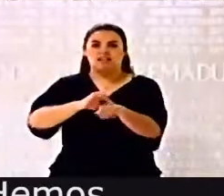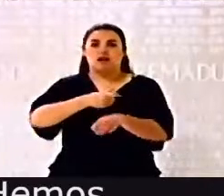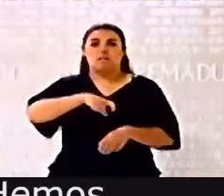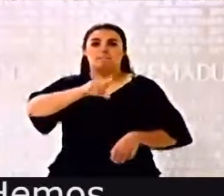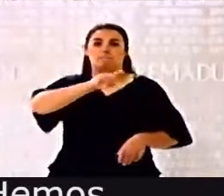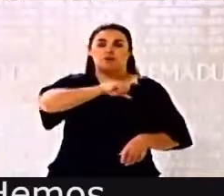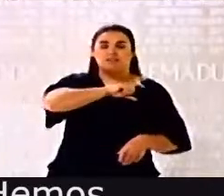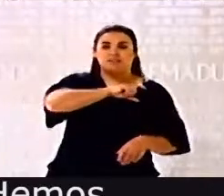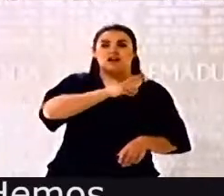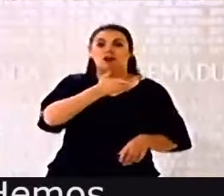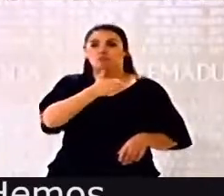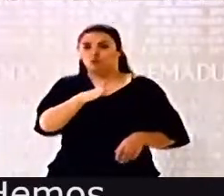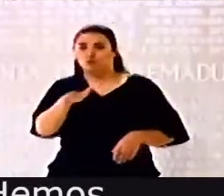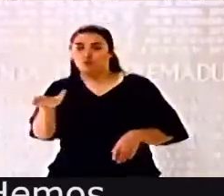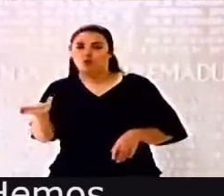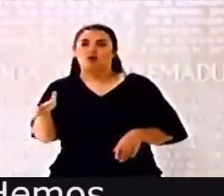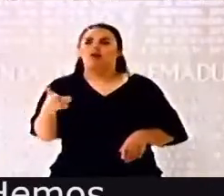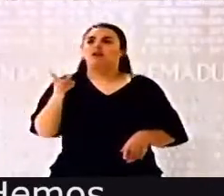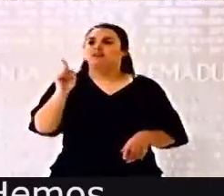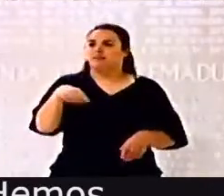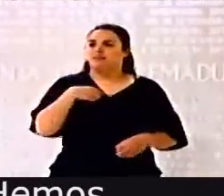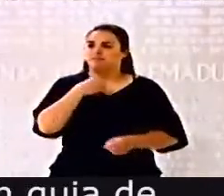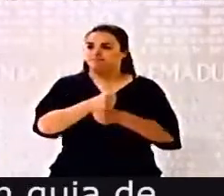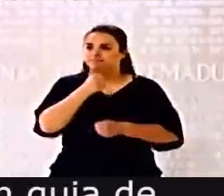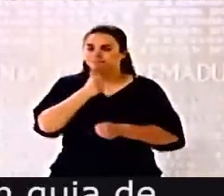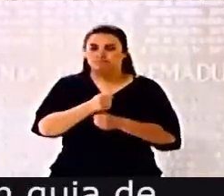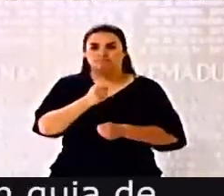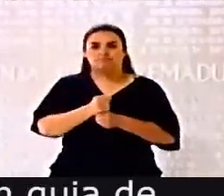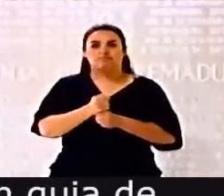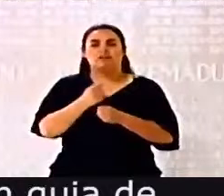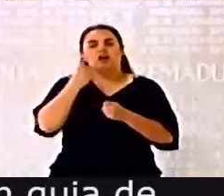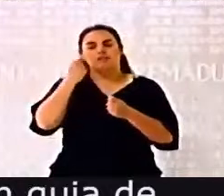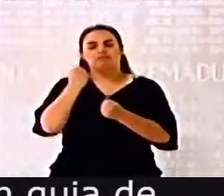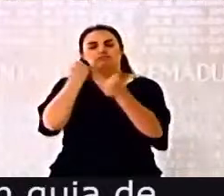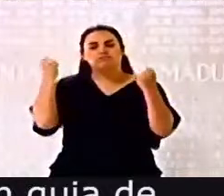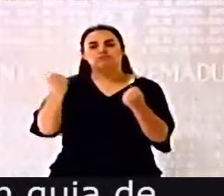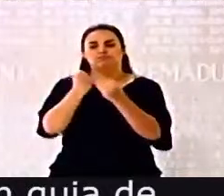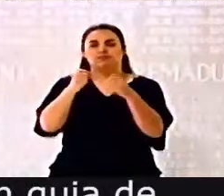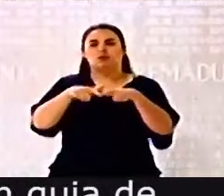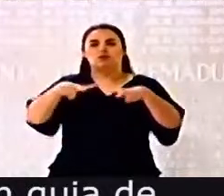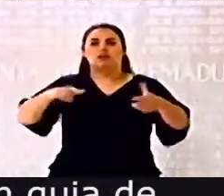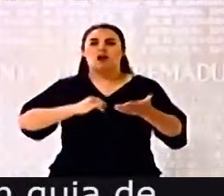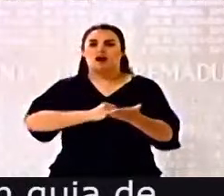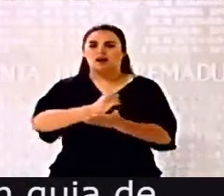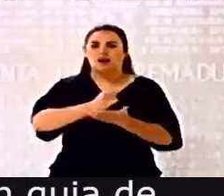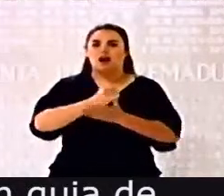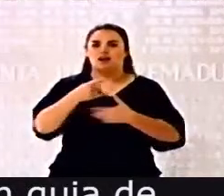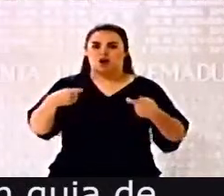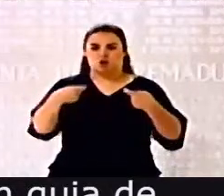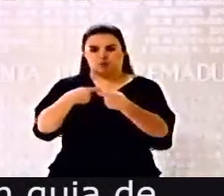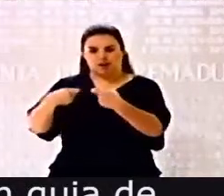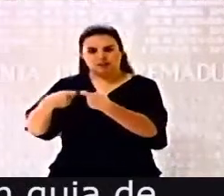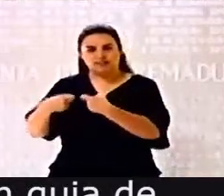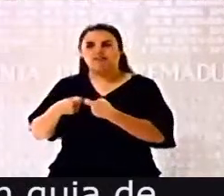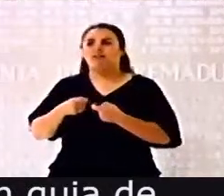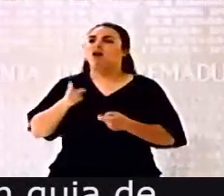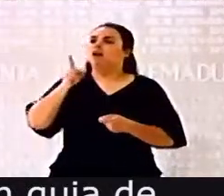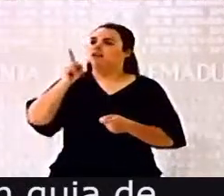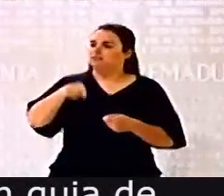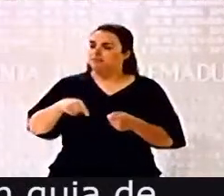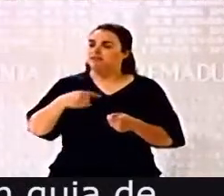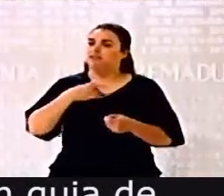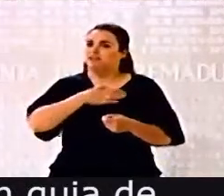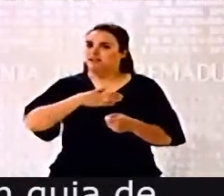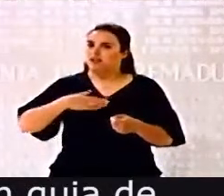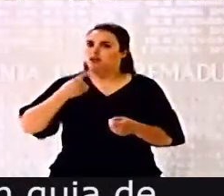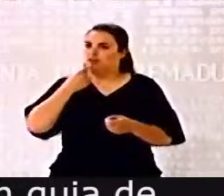sanitaria mortuoria. Les quiero decir que hemos trabajado en actuación en explotaciones agrarias, en cooperativas. Les quiero